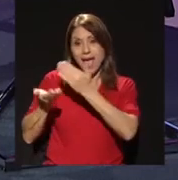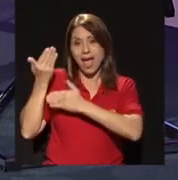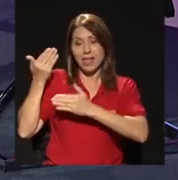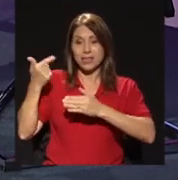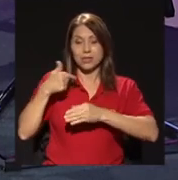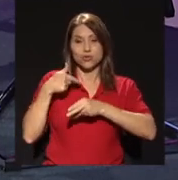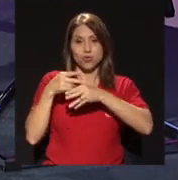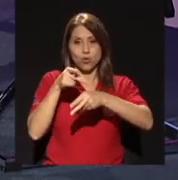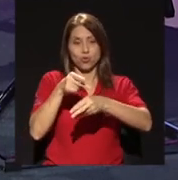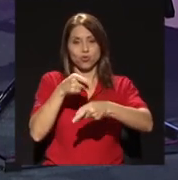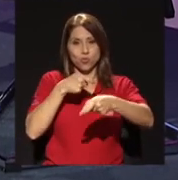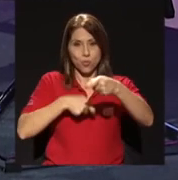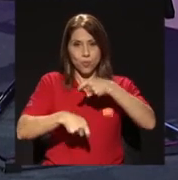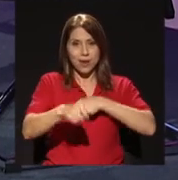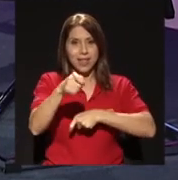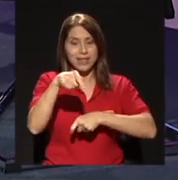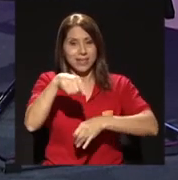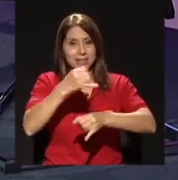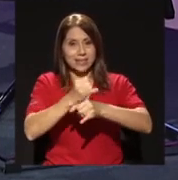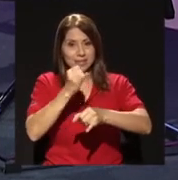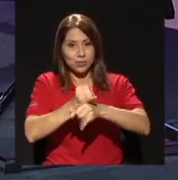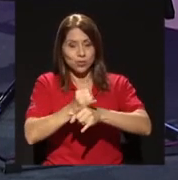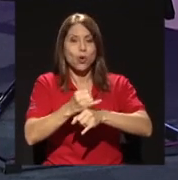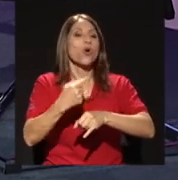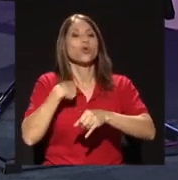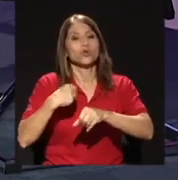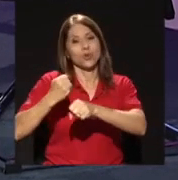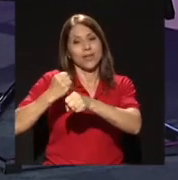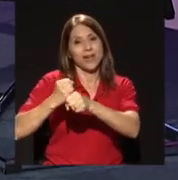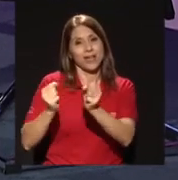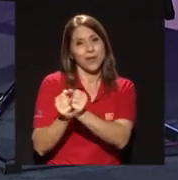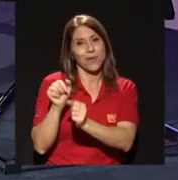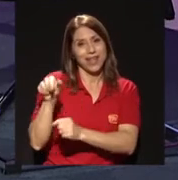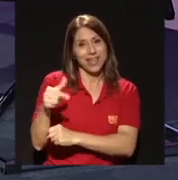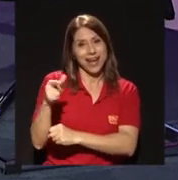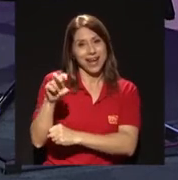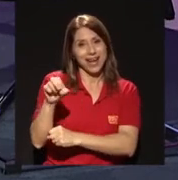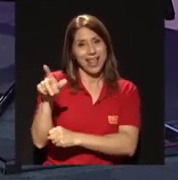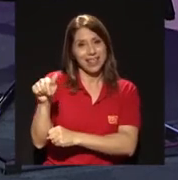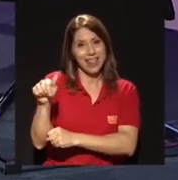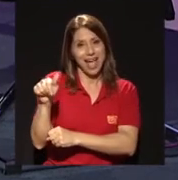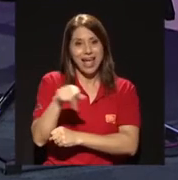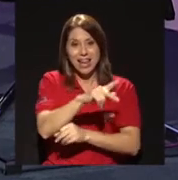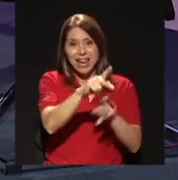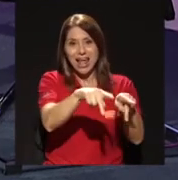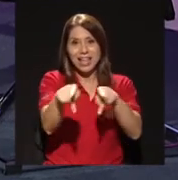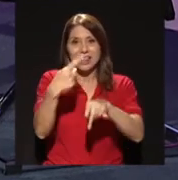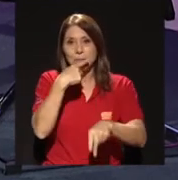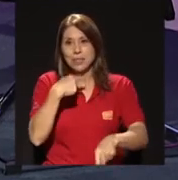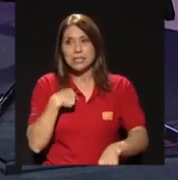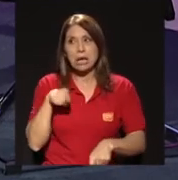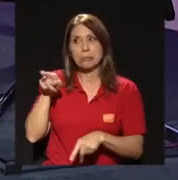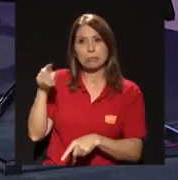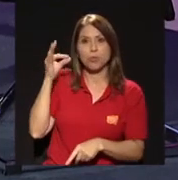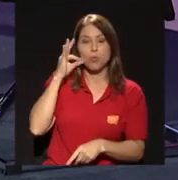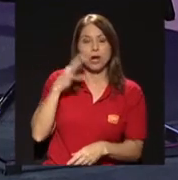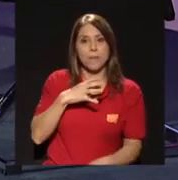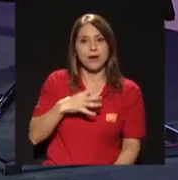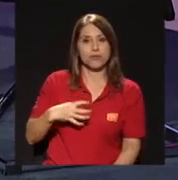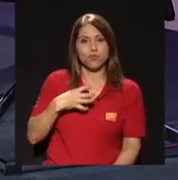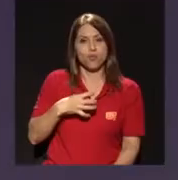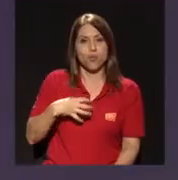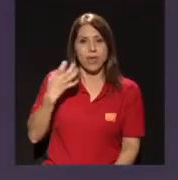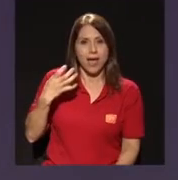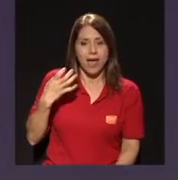en esta institución, pues me tocó trabajar con ella y me decían, viera qué mujer más ruda que es esa, ¿verdad? Y resulta que le decía yo a